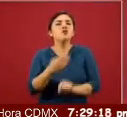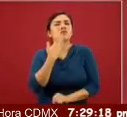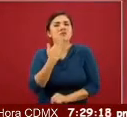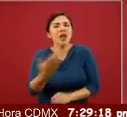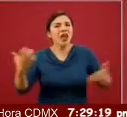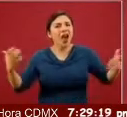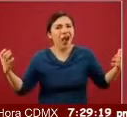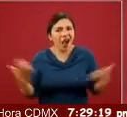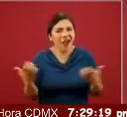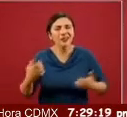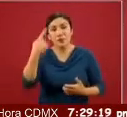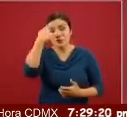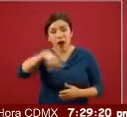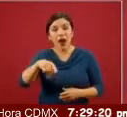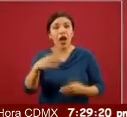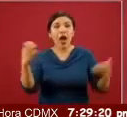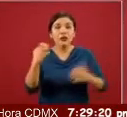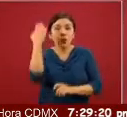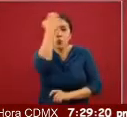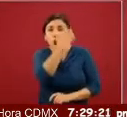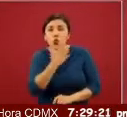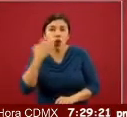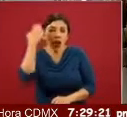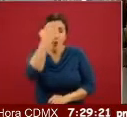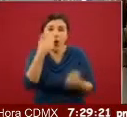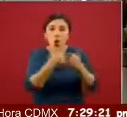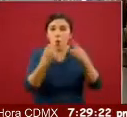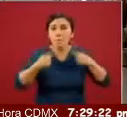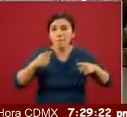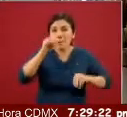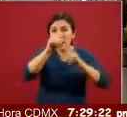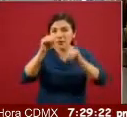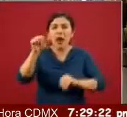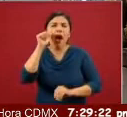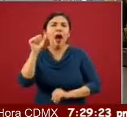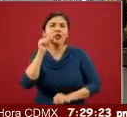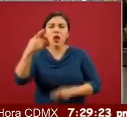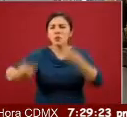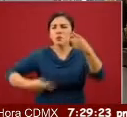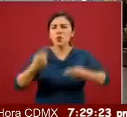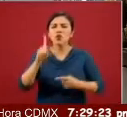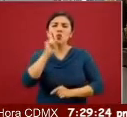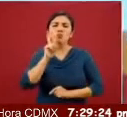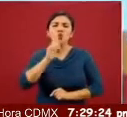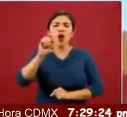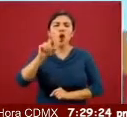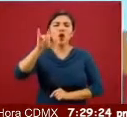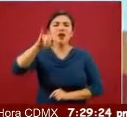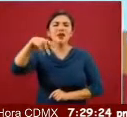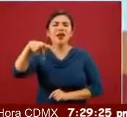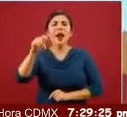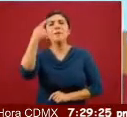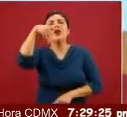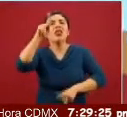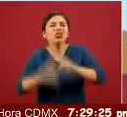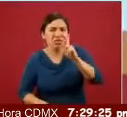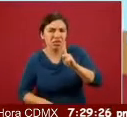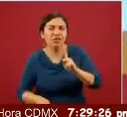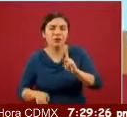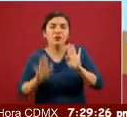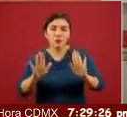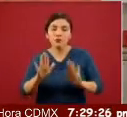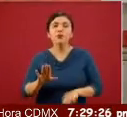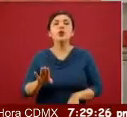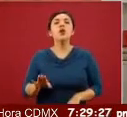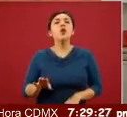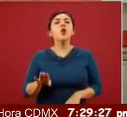pruebas. Y retomo aquí lo que ayer preguntaba Olinka y ya no tuvimos mucho tiempo de conversar. Esta idea de